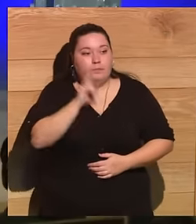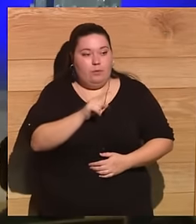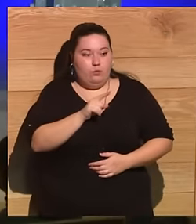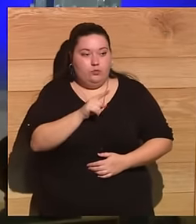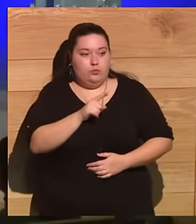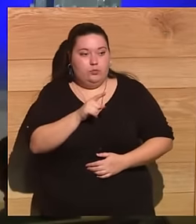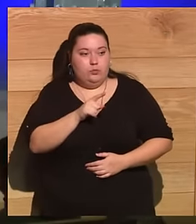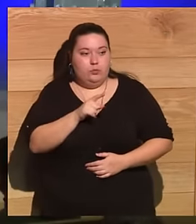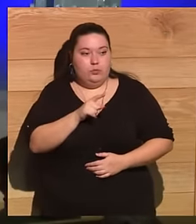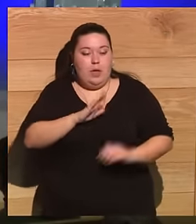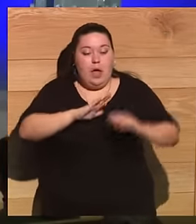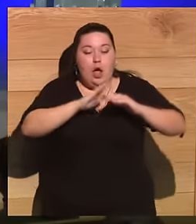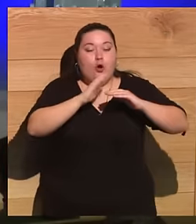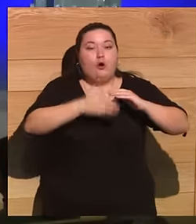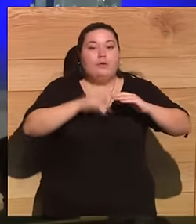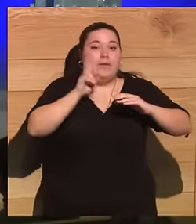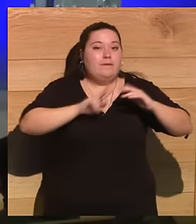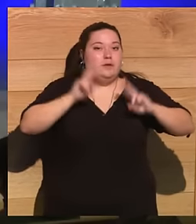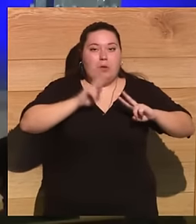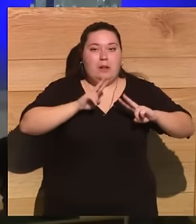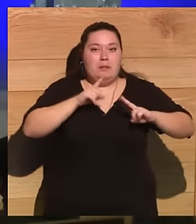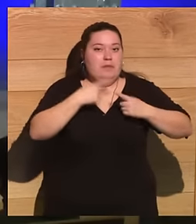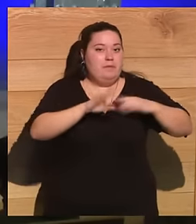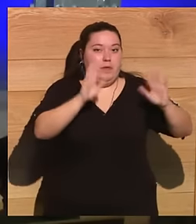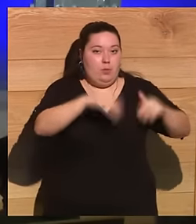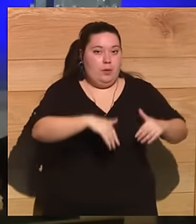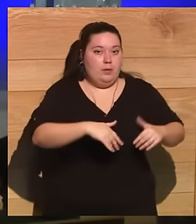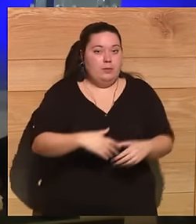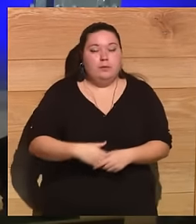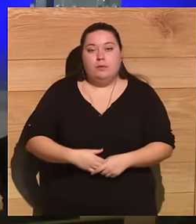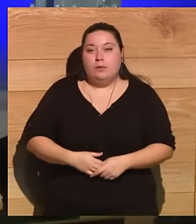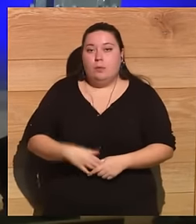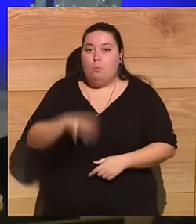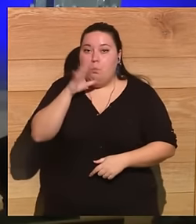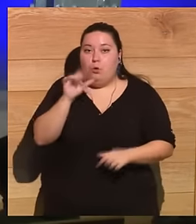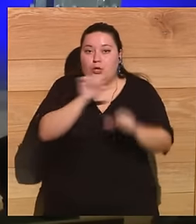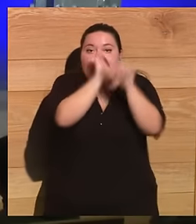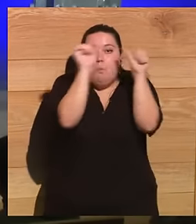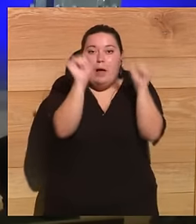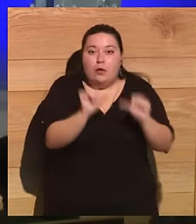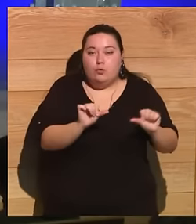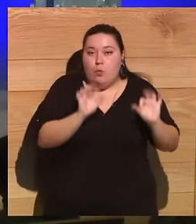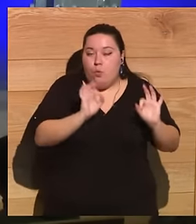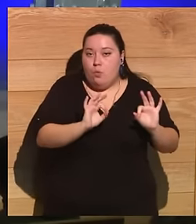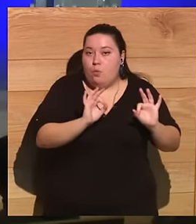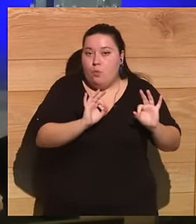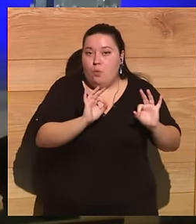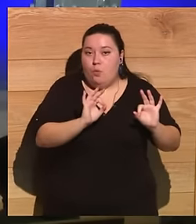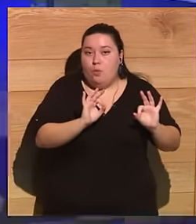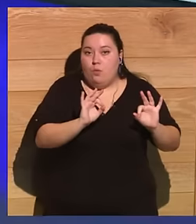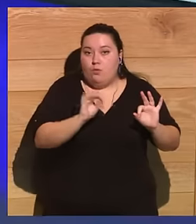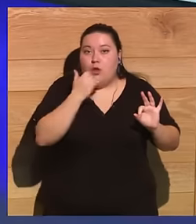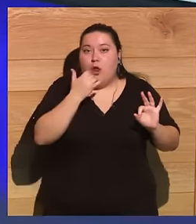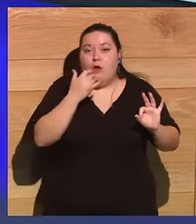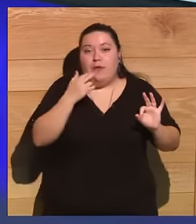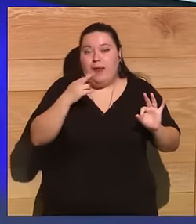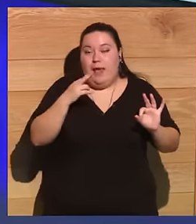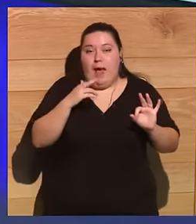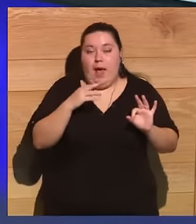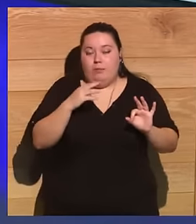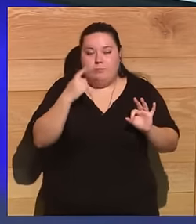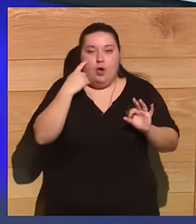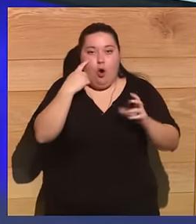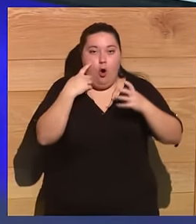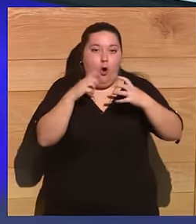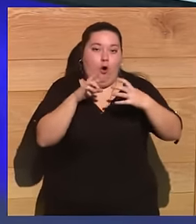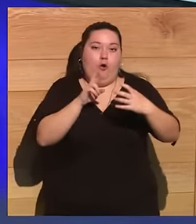en la corteza visual no hay diferencia, porque son patrones, son patrones sobre la retina, son impulsos en la